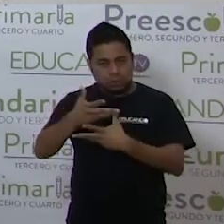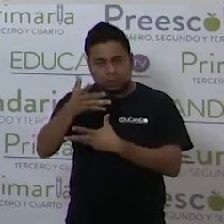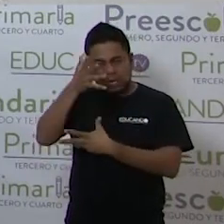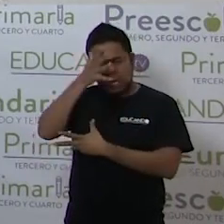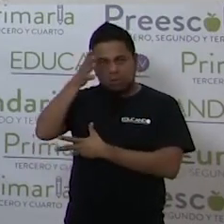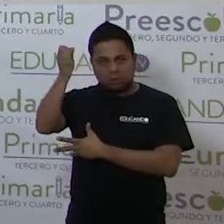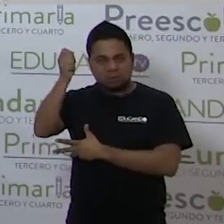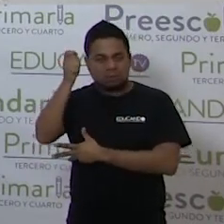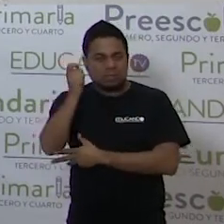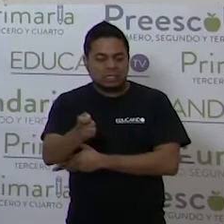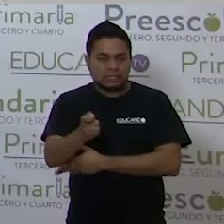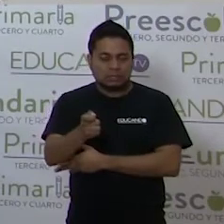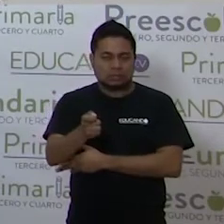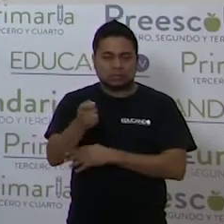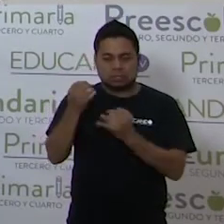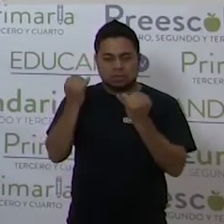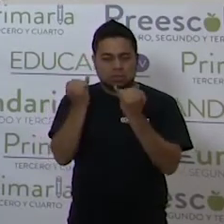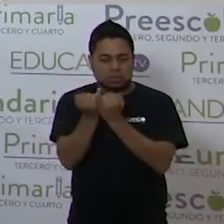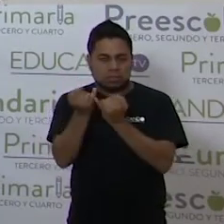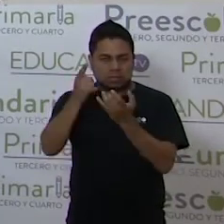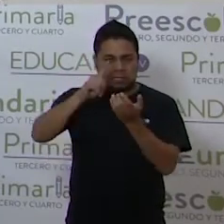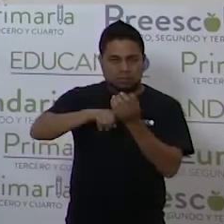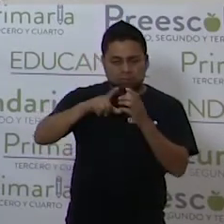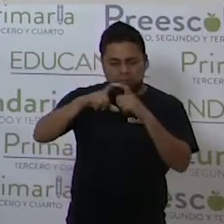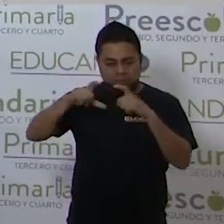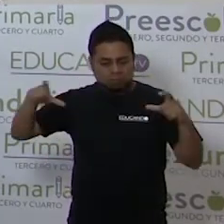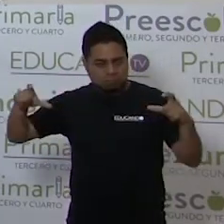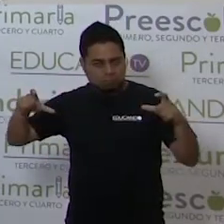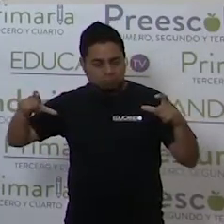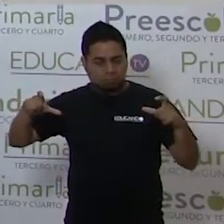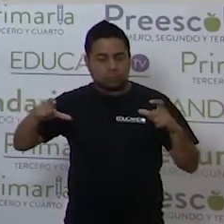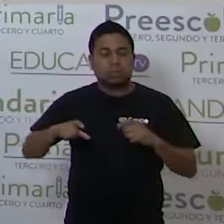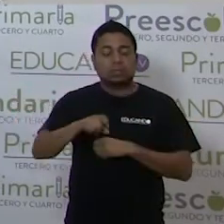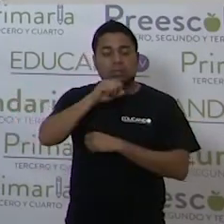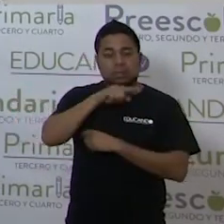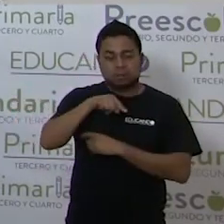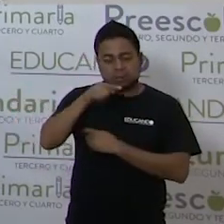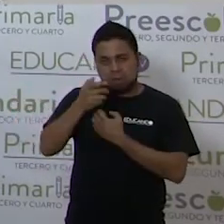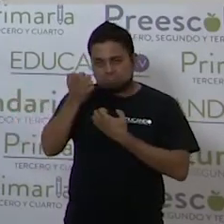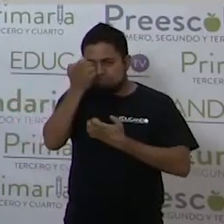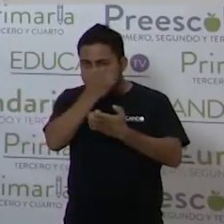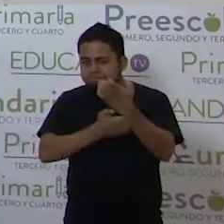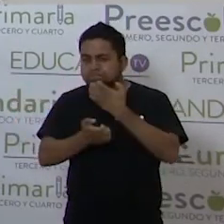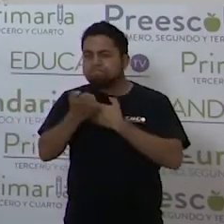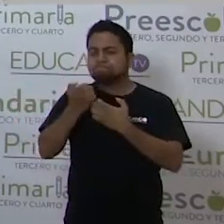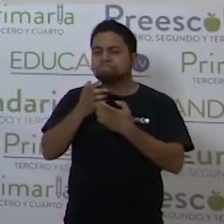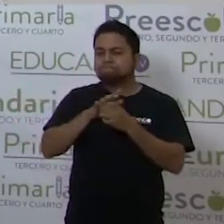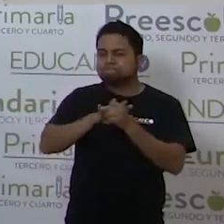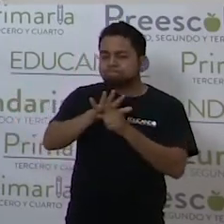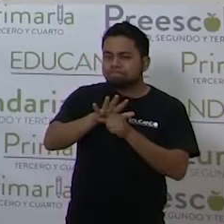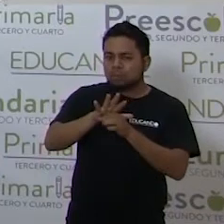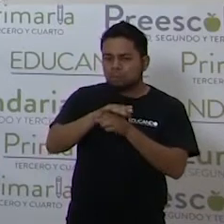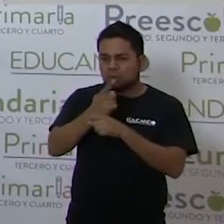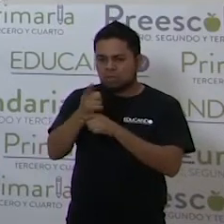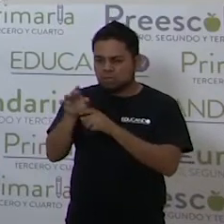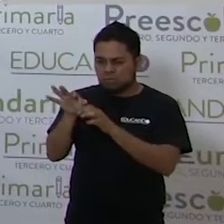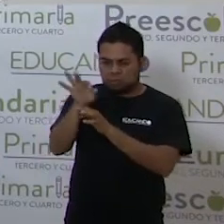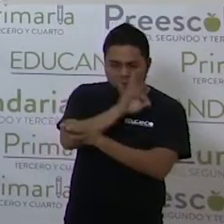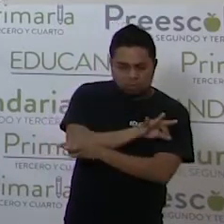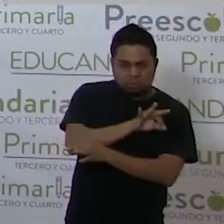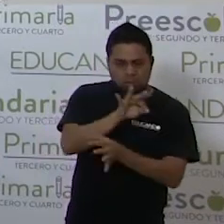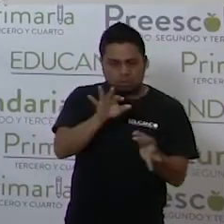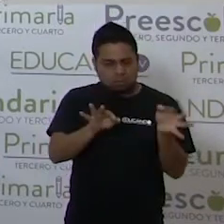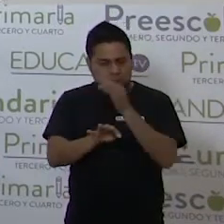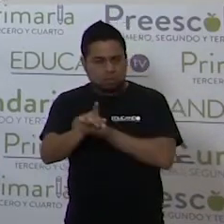de la igualdad en una ecuación y vamos a también analizar por qué el despeje se hace cómo se hace